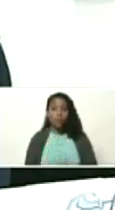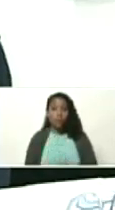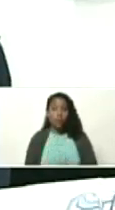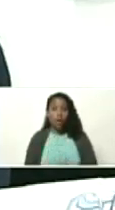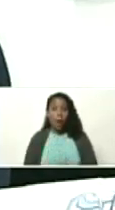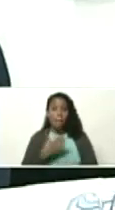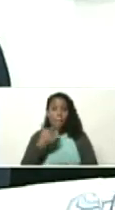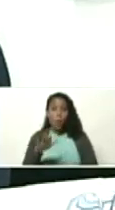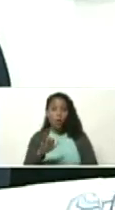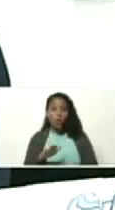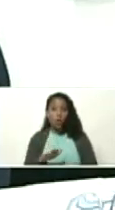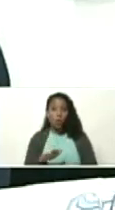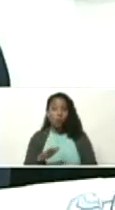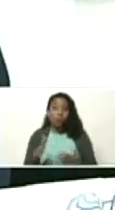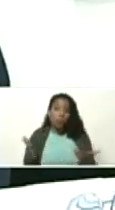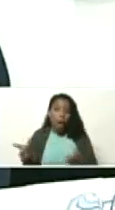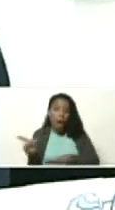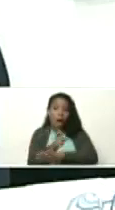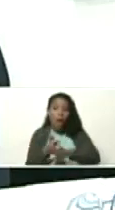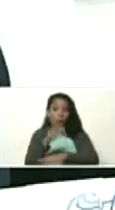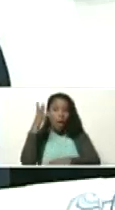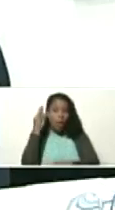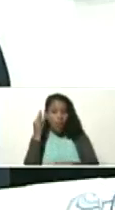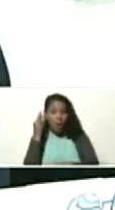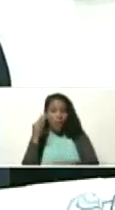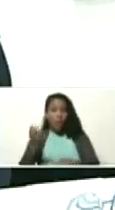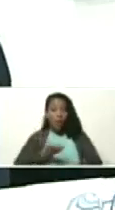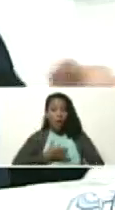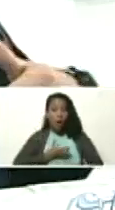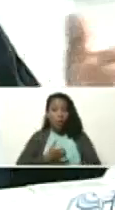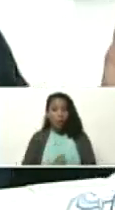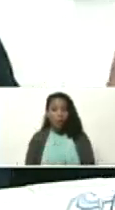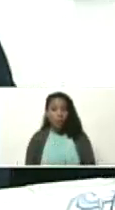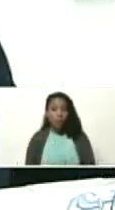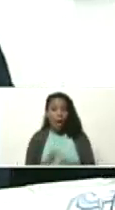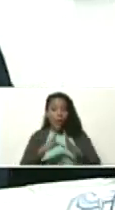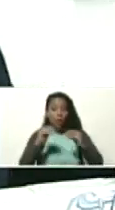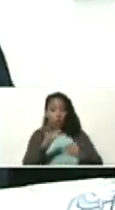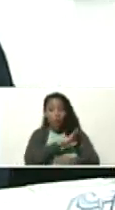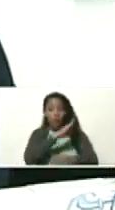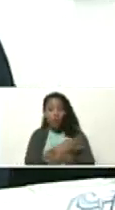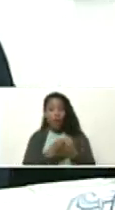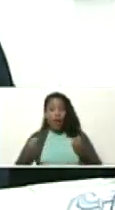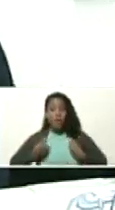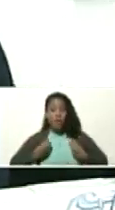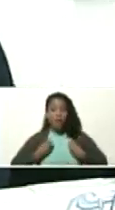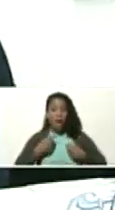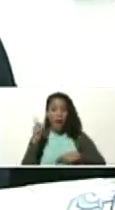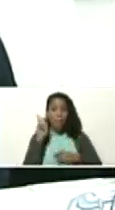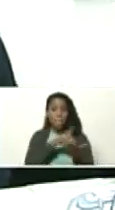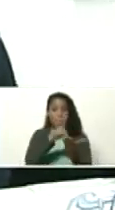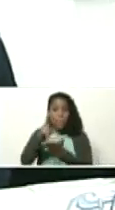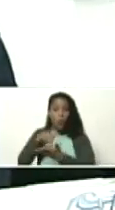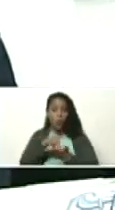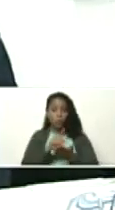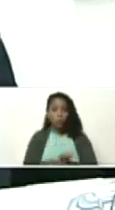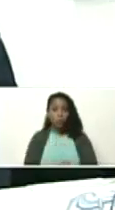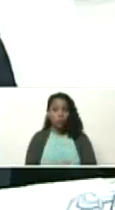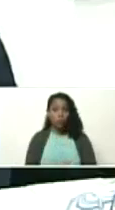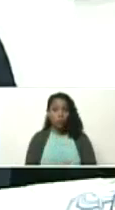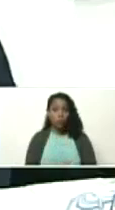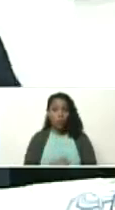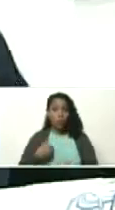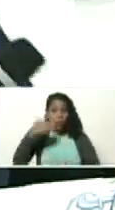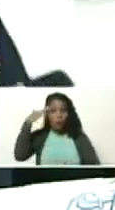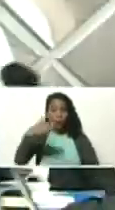pronta de la gobernadora, del alcalde y de todas las fuerzas vivas allí presentes, mi comandante